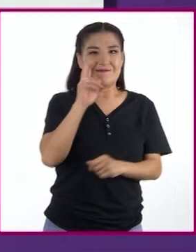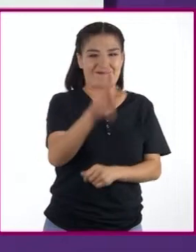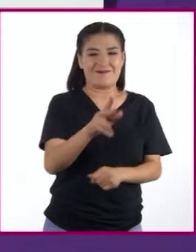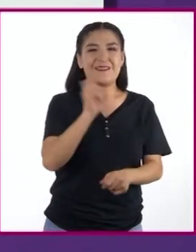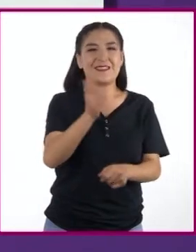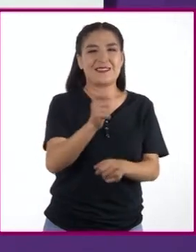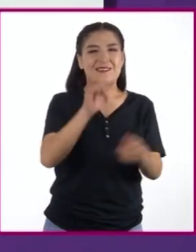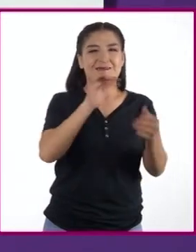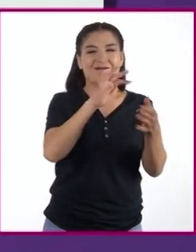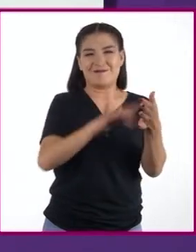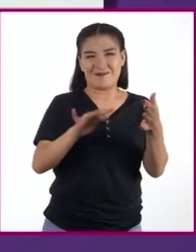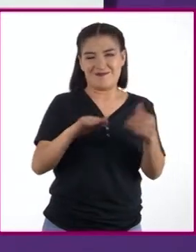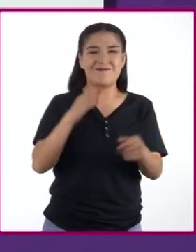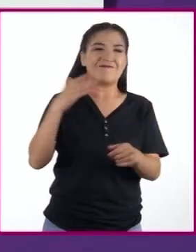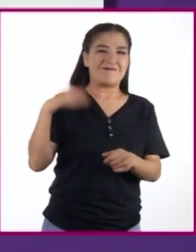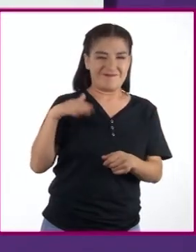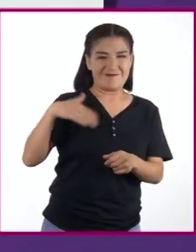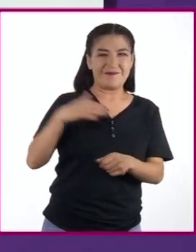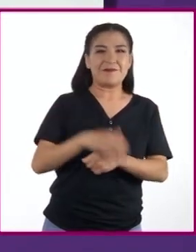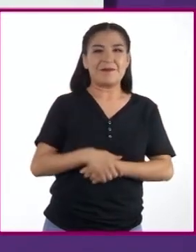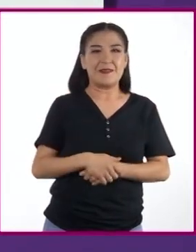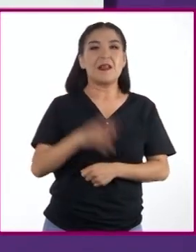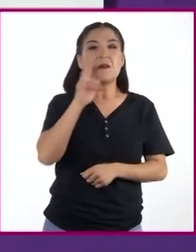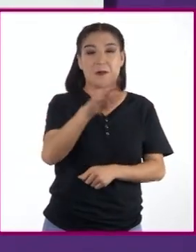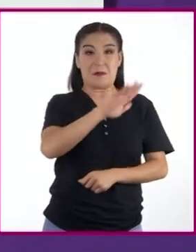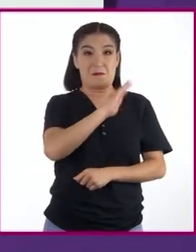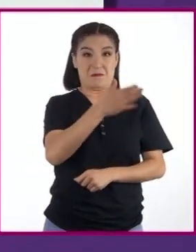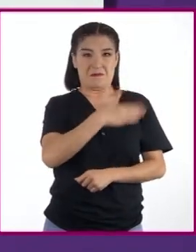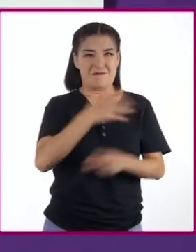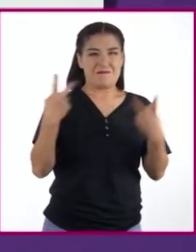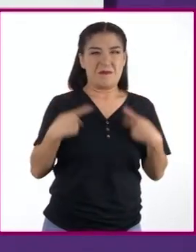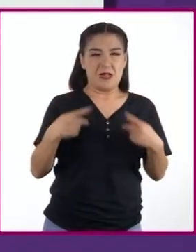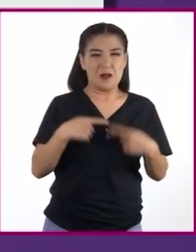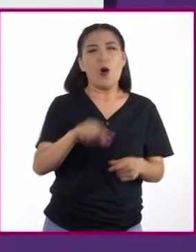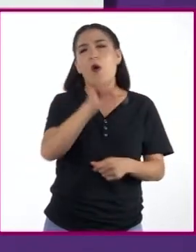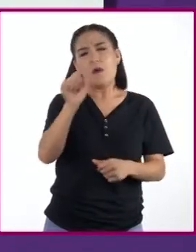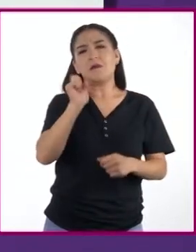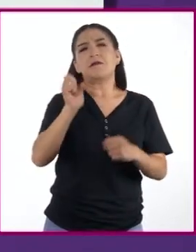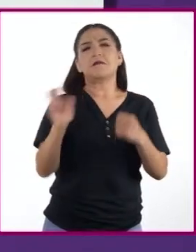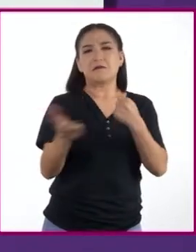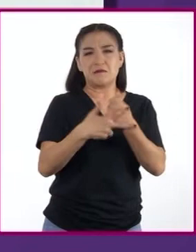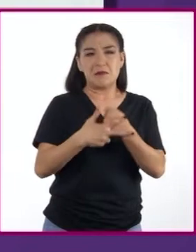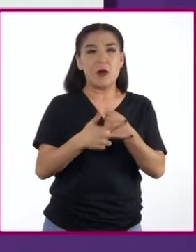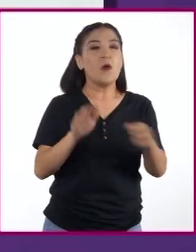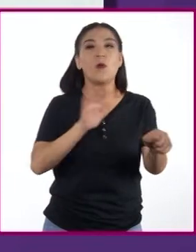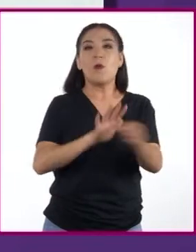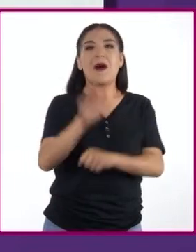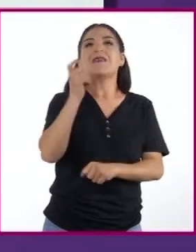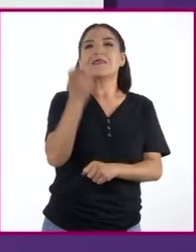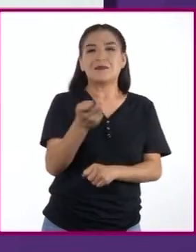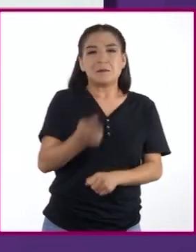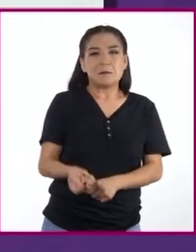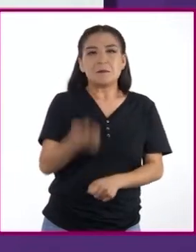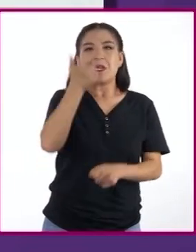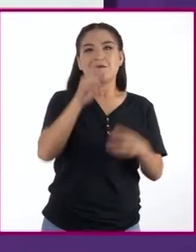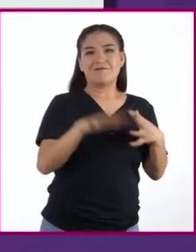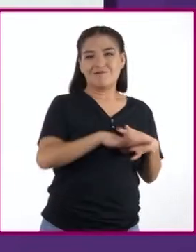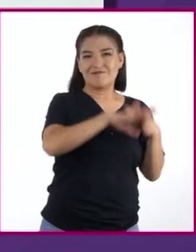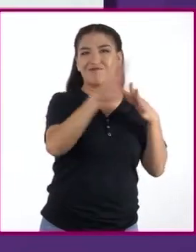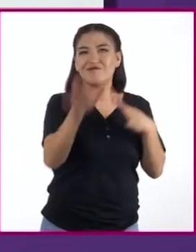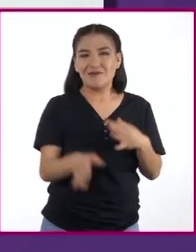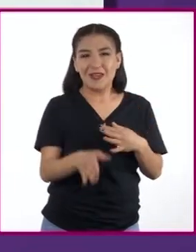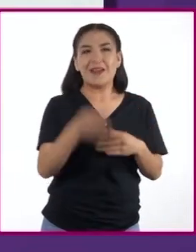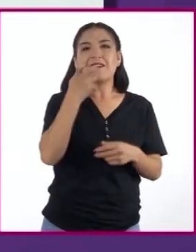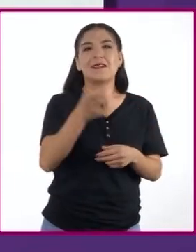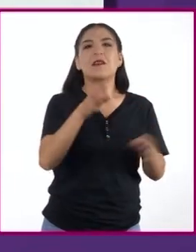lectura inicial de la sesión, los españoles y otros europeos fueron de los primeros inmigrantes que